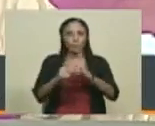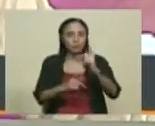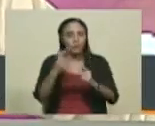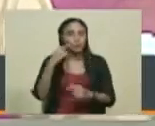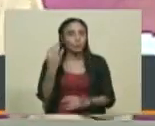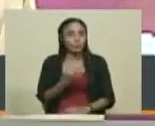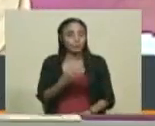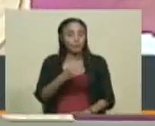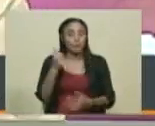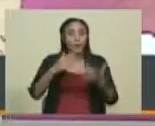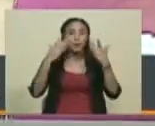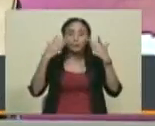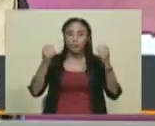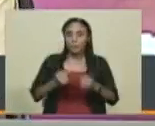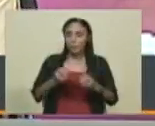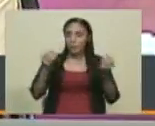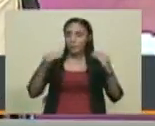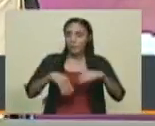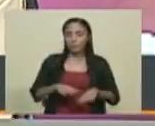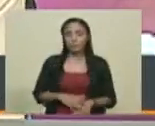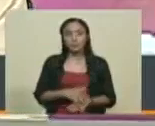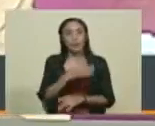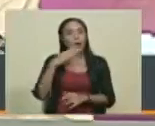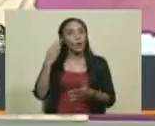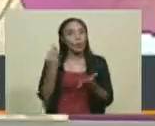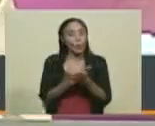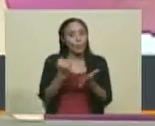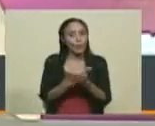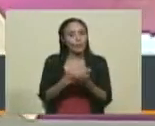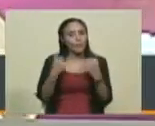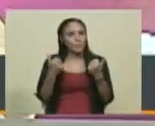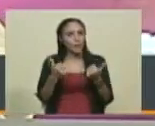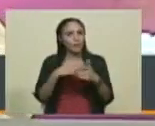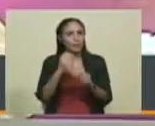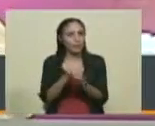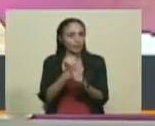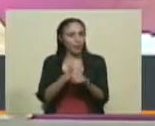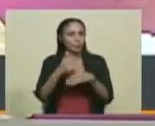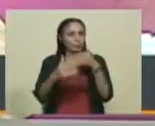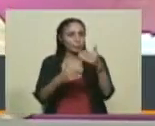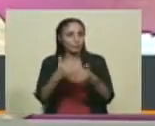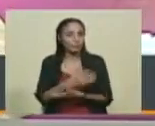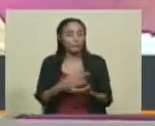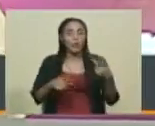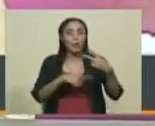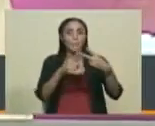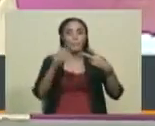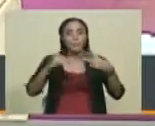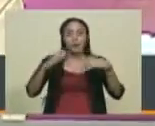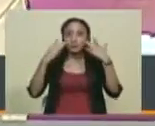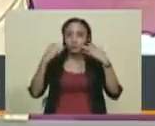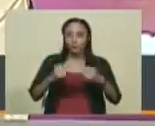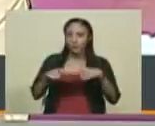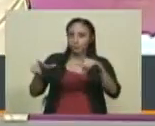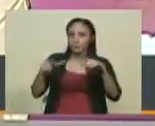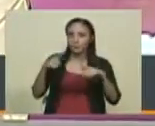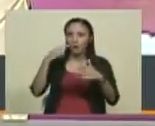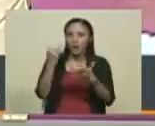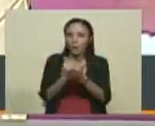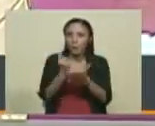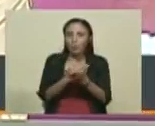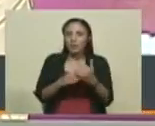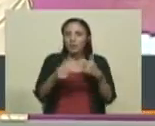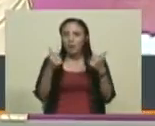y la seguridad, calidad y seguridad. Son dos elementos, Quevedo. Certificar calidad y